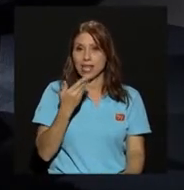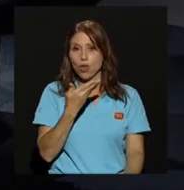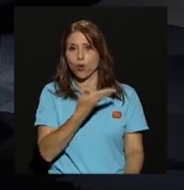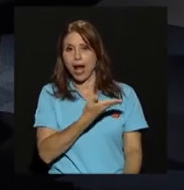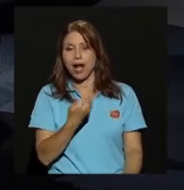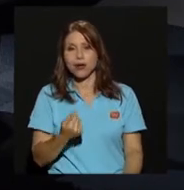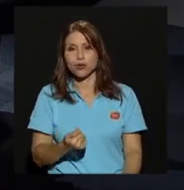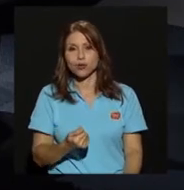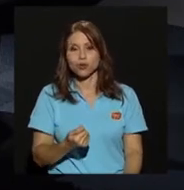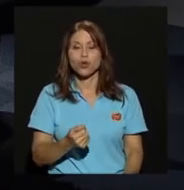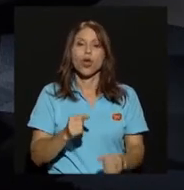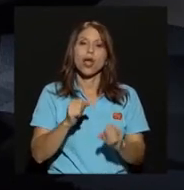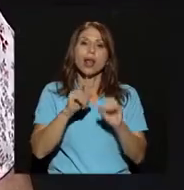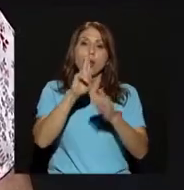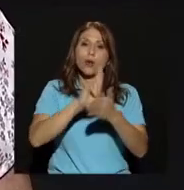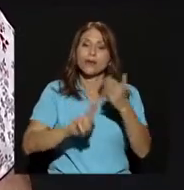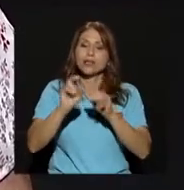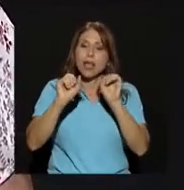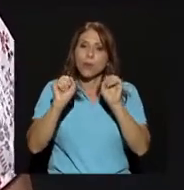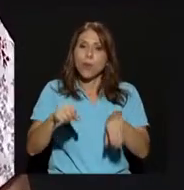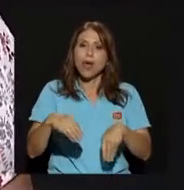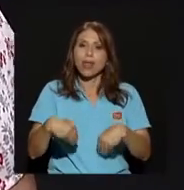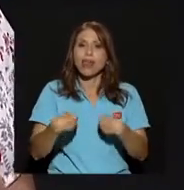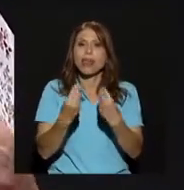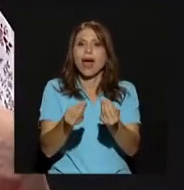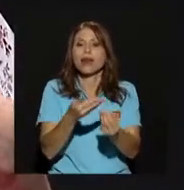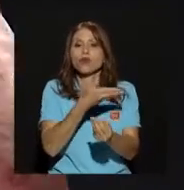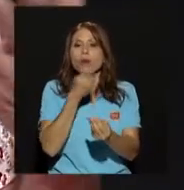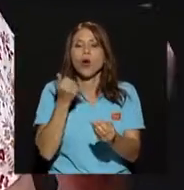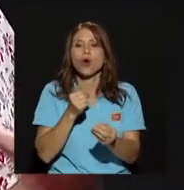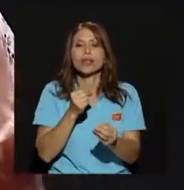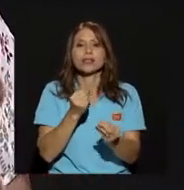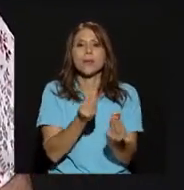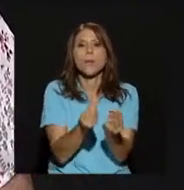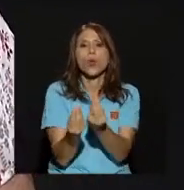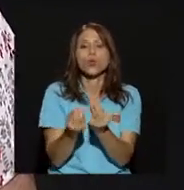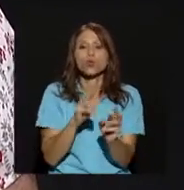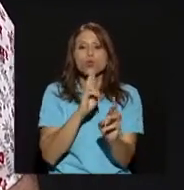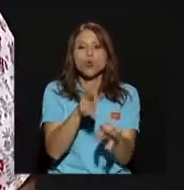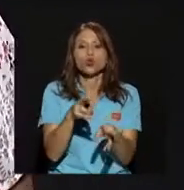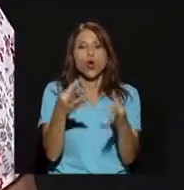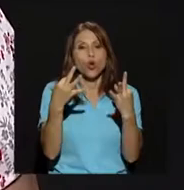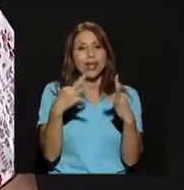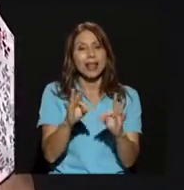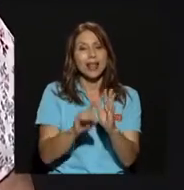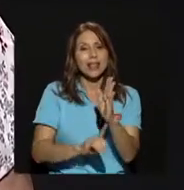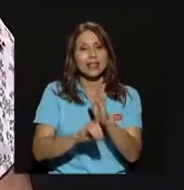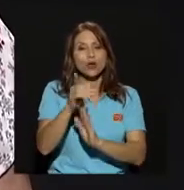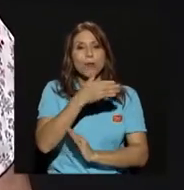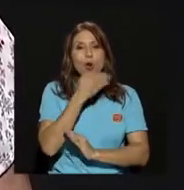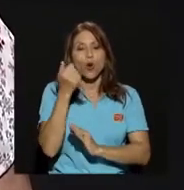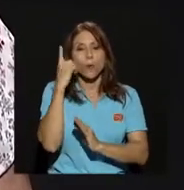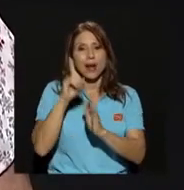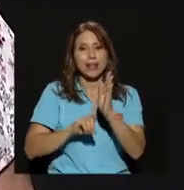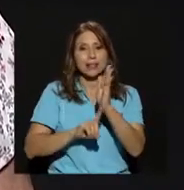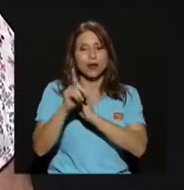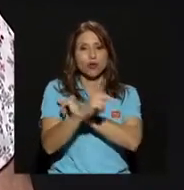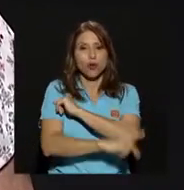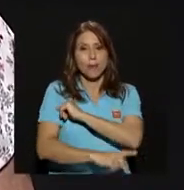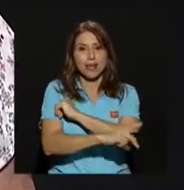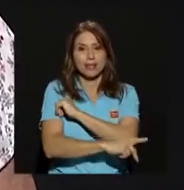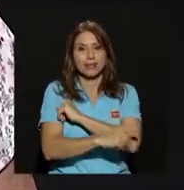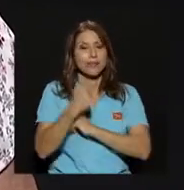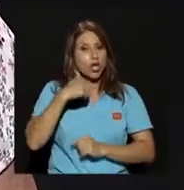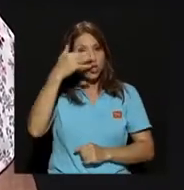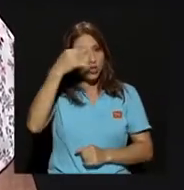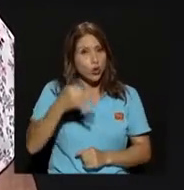Carlos, pueda dar los mejores productos o tratar de desarrollar lo mejor para el desarrollo del país. Yo